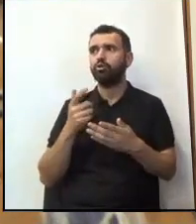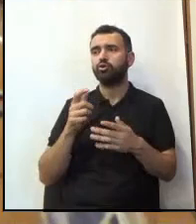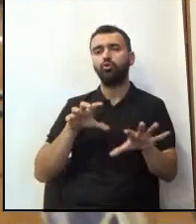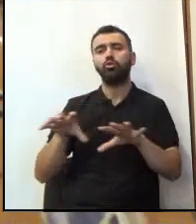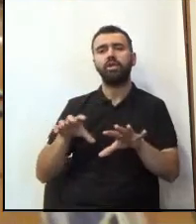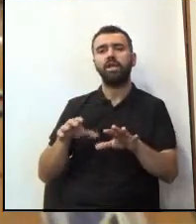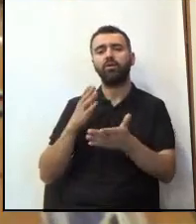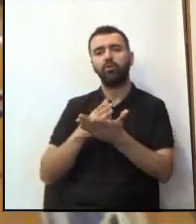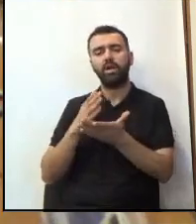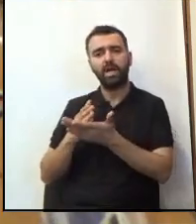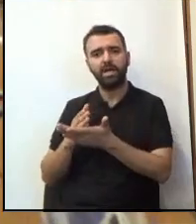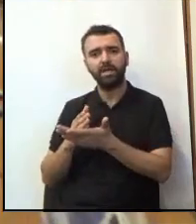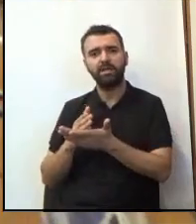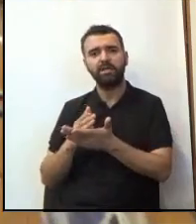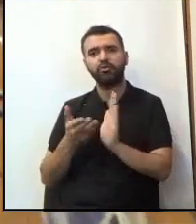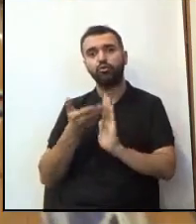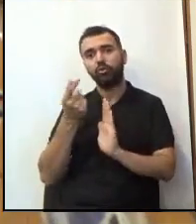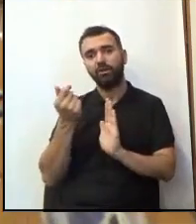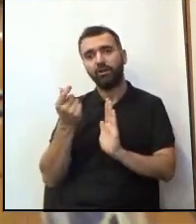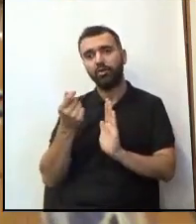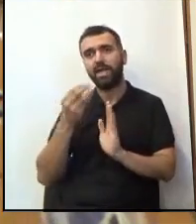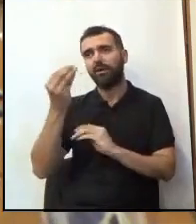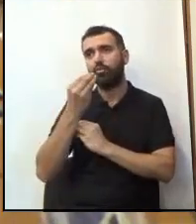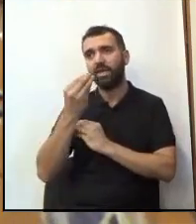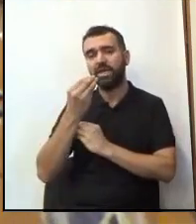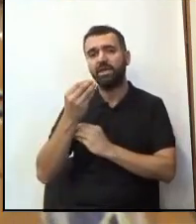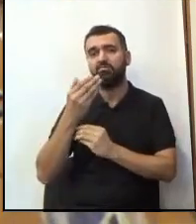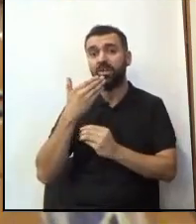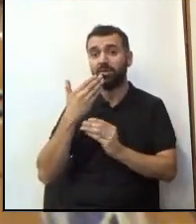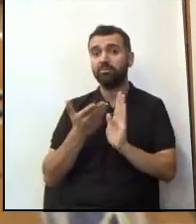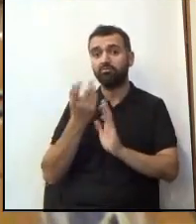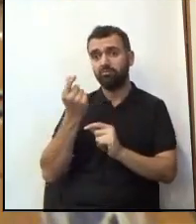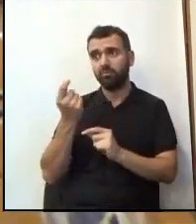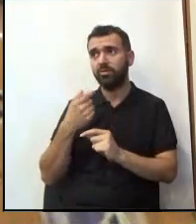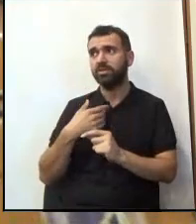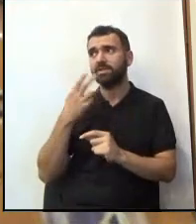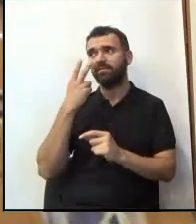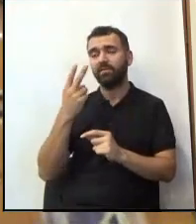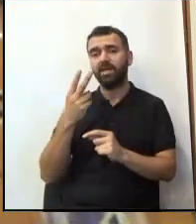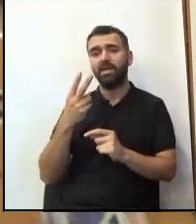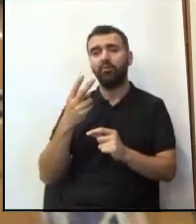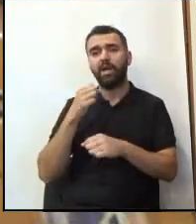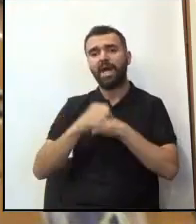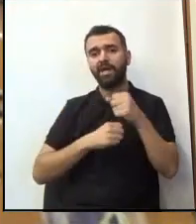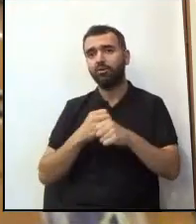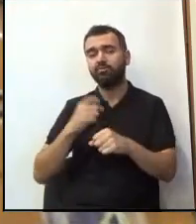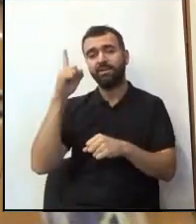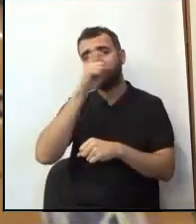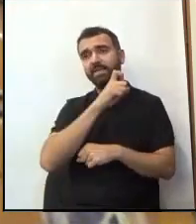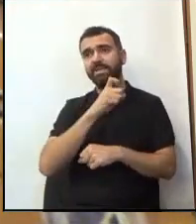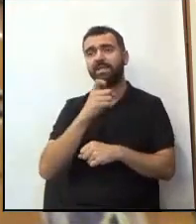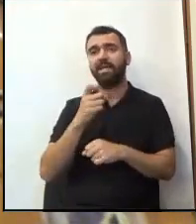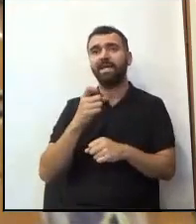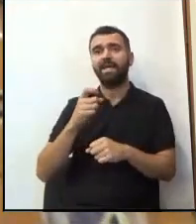la comida ya casi incomparable ya, y la verdad que se viene un año muy complicado, el desempleo está aumentando. Y el